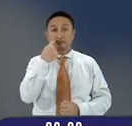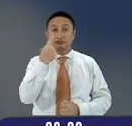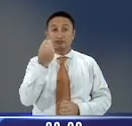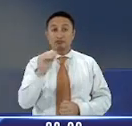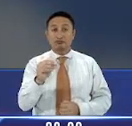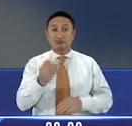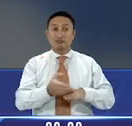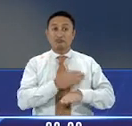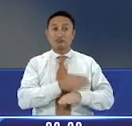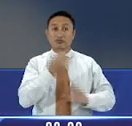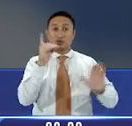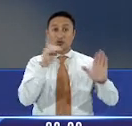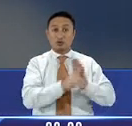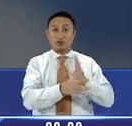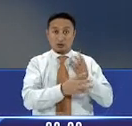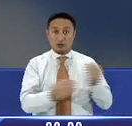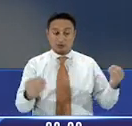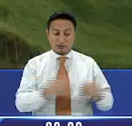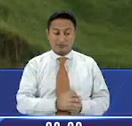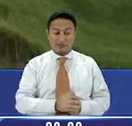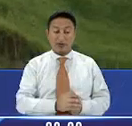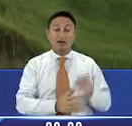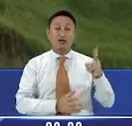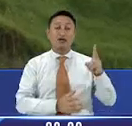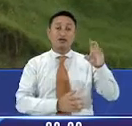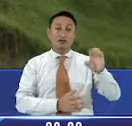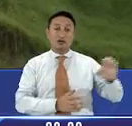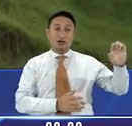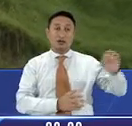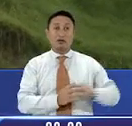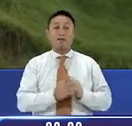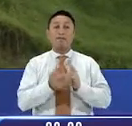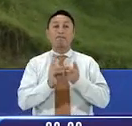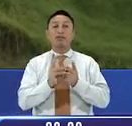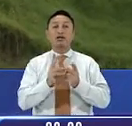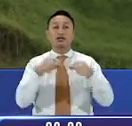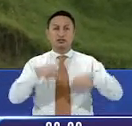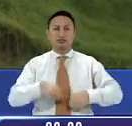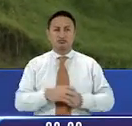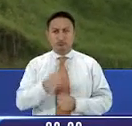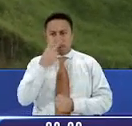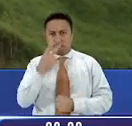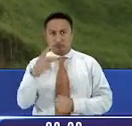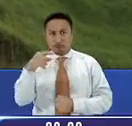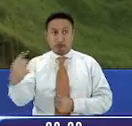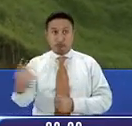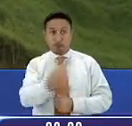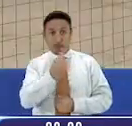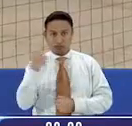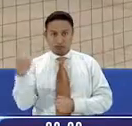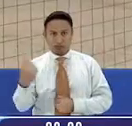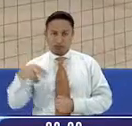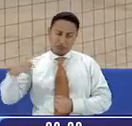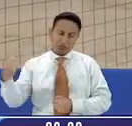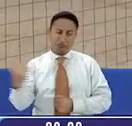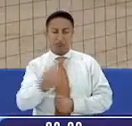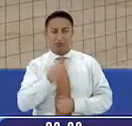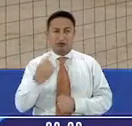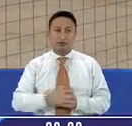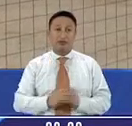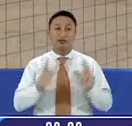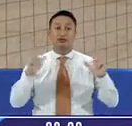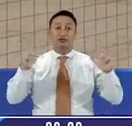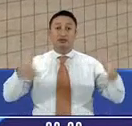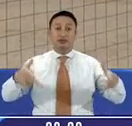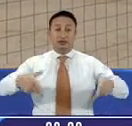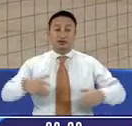reportado como desaparecido desde el 2 de enero. Vecinos de la zona dicen que lo vieron merodeando por allí, tras la cancha de la Liga